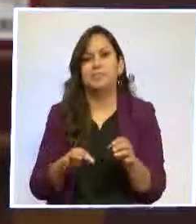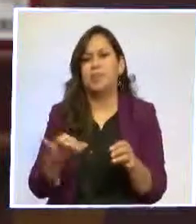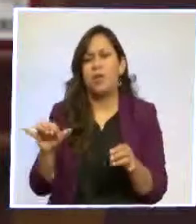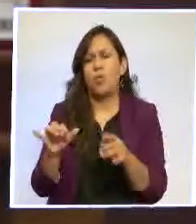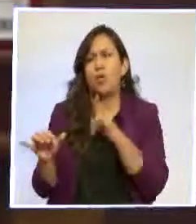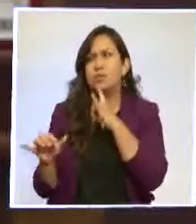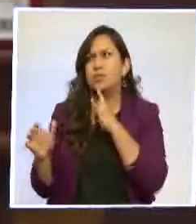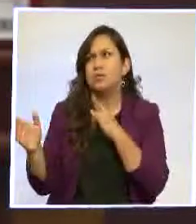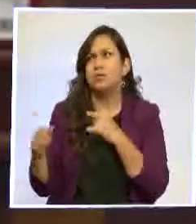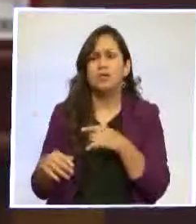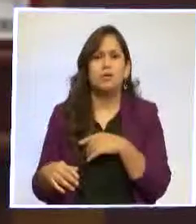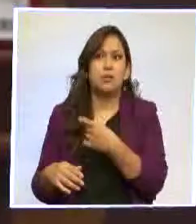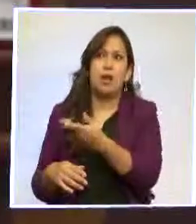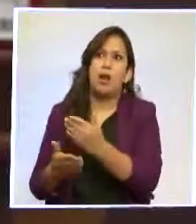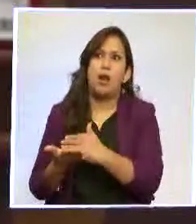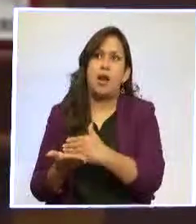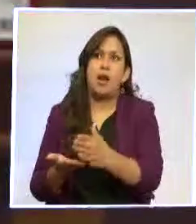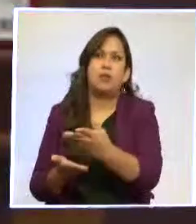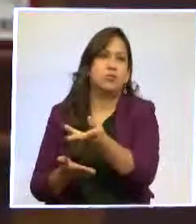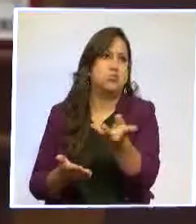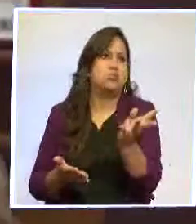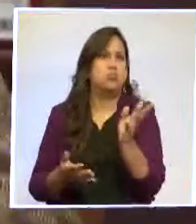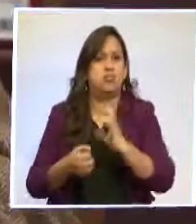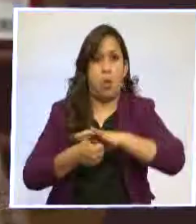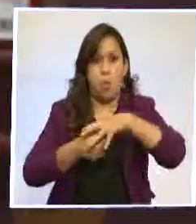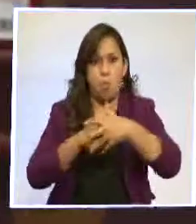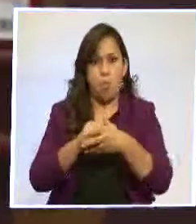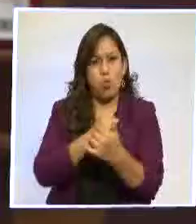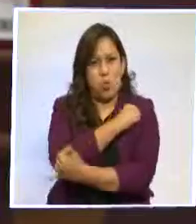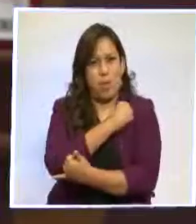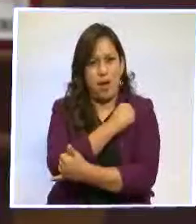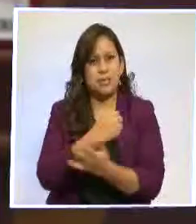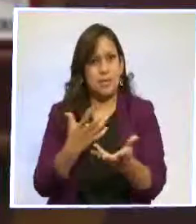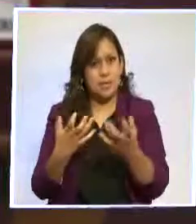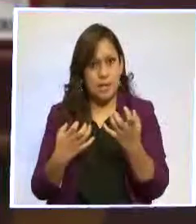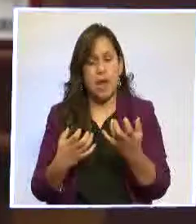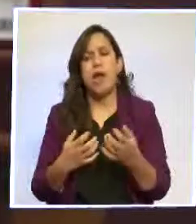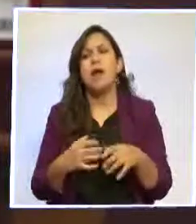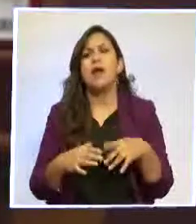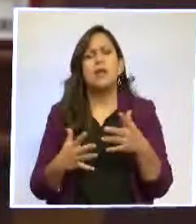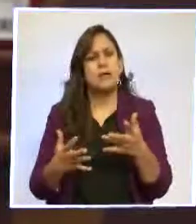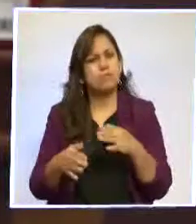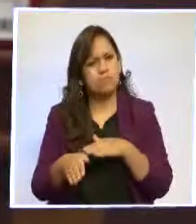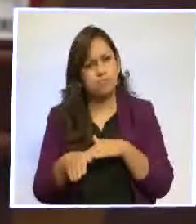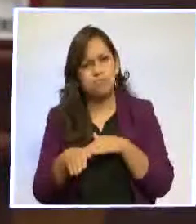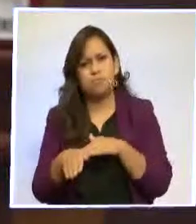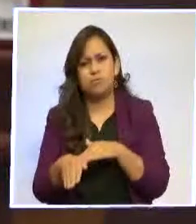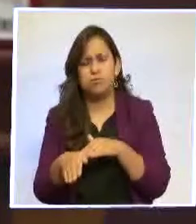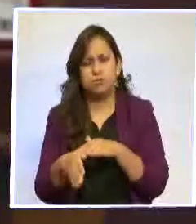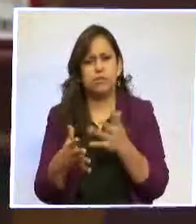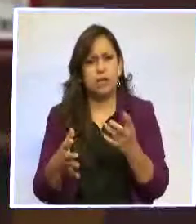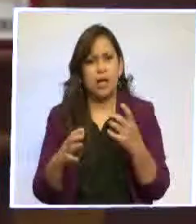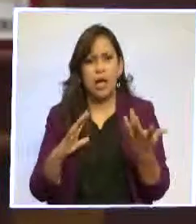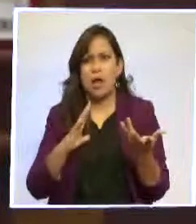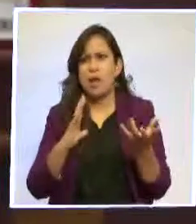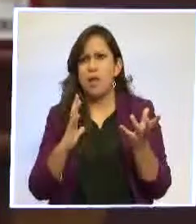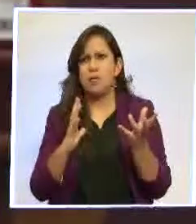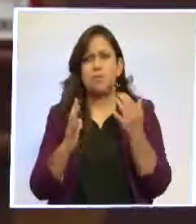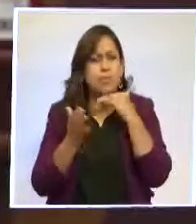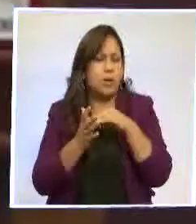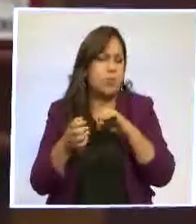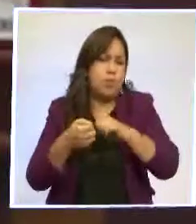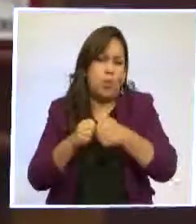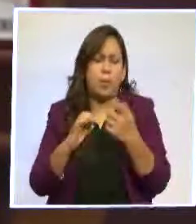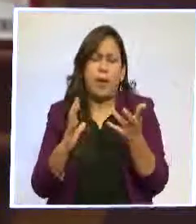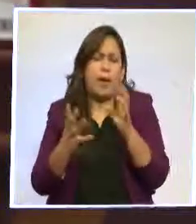acuerdo y el resto de países del mundo quieran impulsar un acuerdo de cambio climático para detener el mismo. Lo mismo pasa